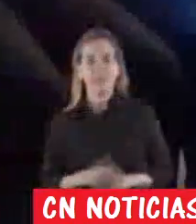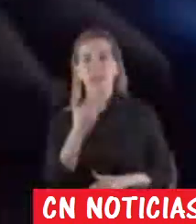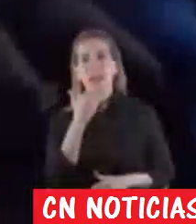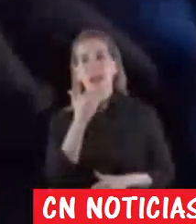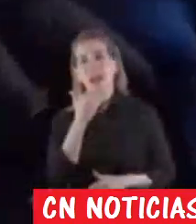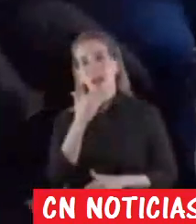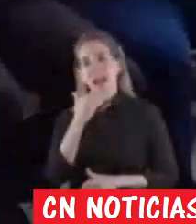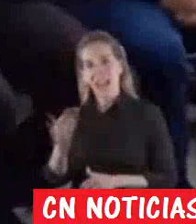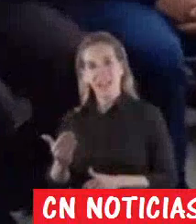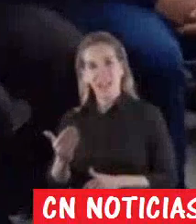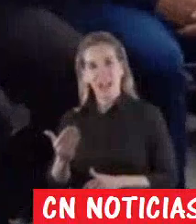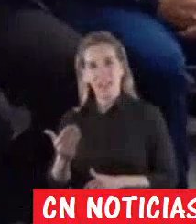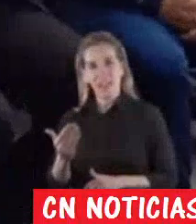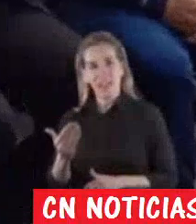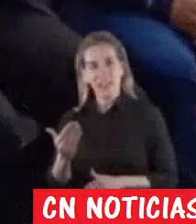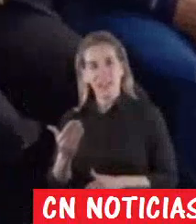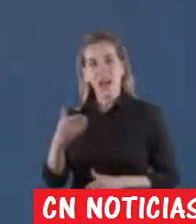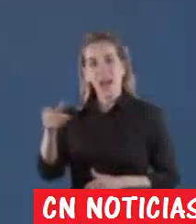Agradecerle